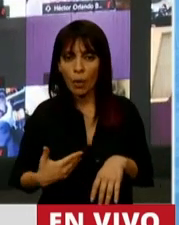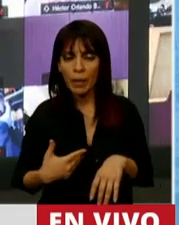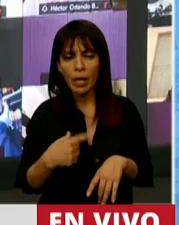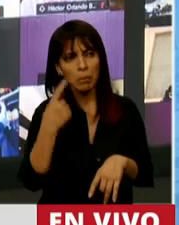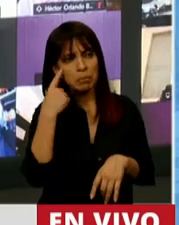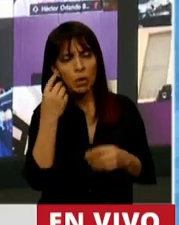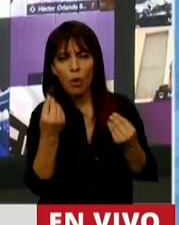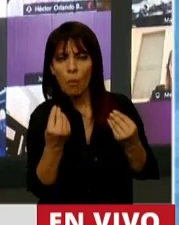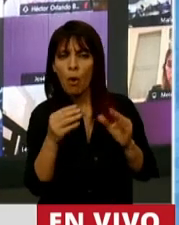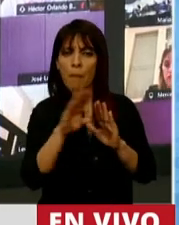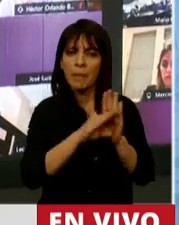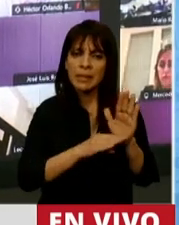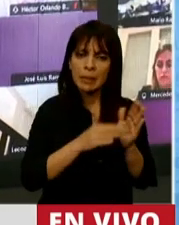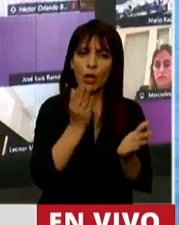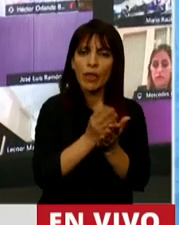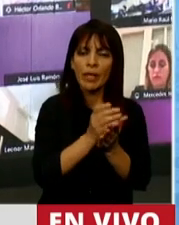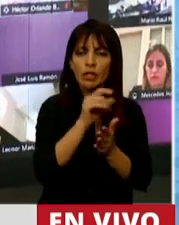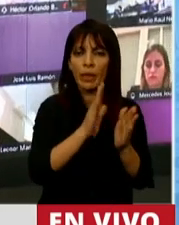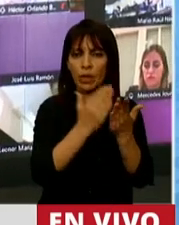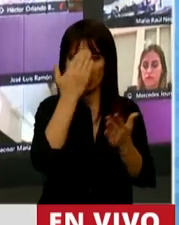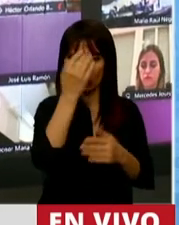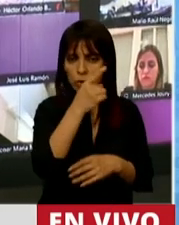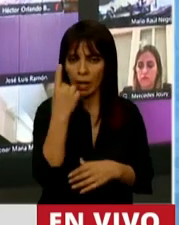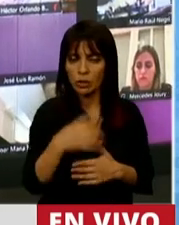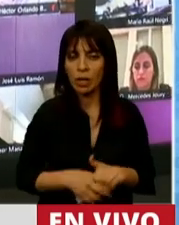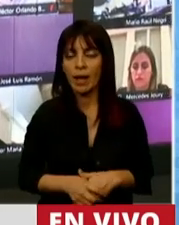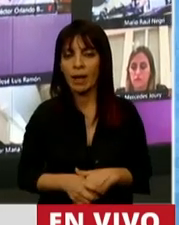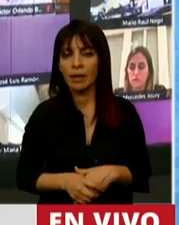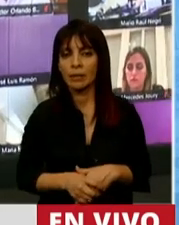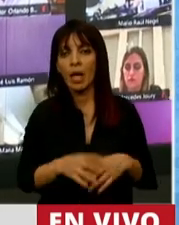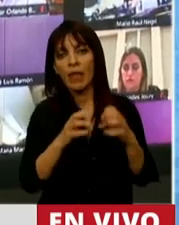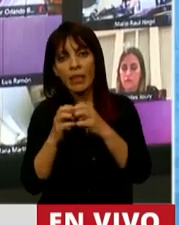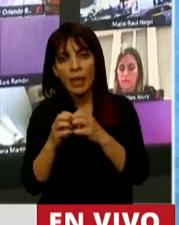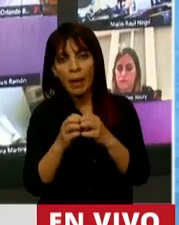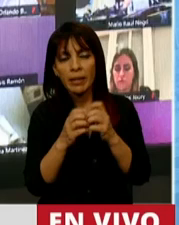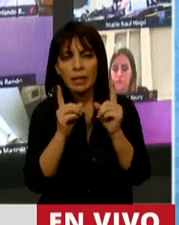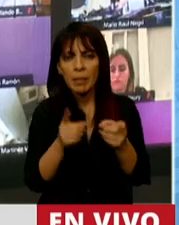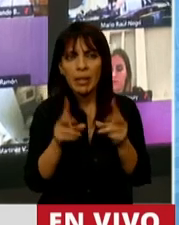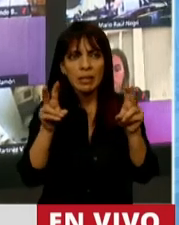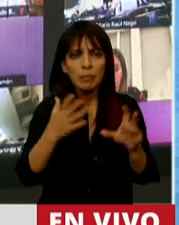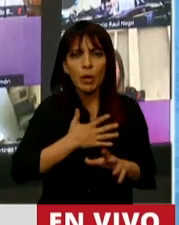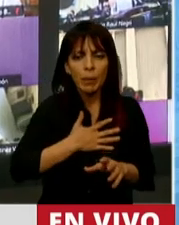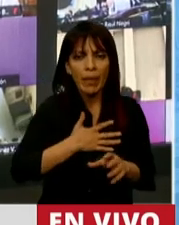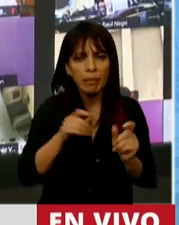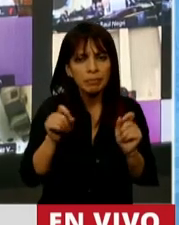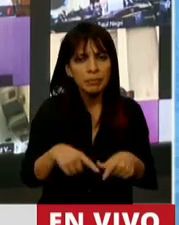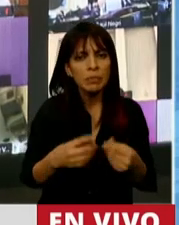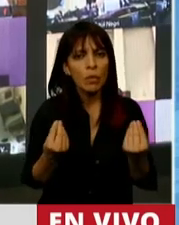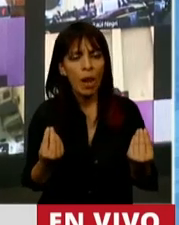principios y el derecho de nuestra Constitución, cuando se debate hasta la propiedad. Por eso,